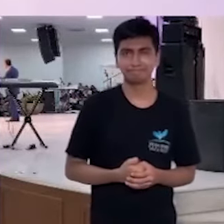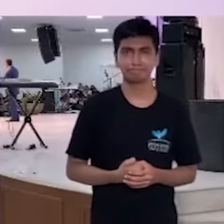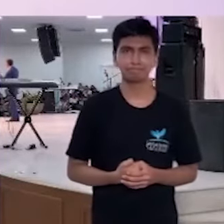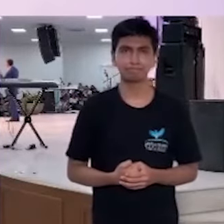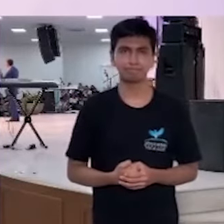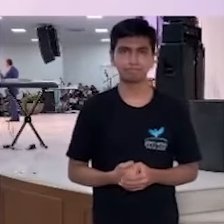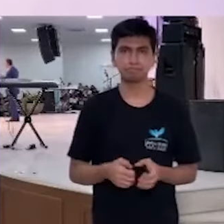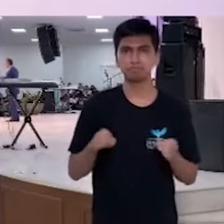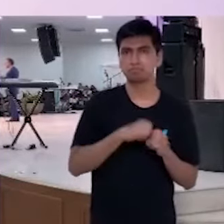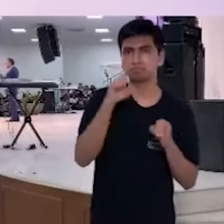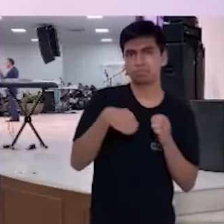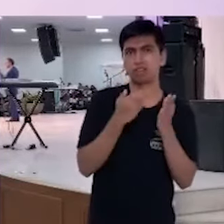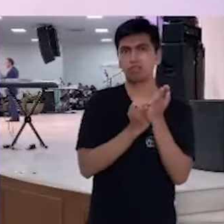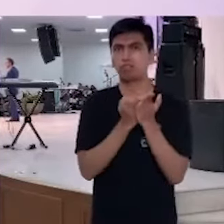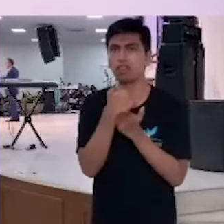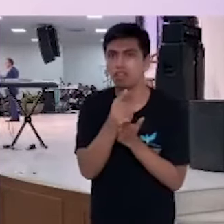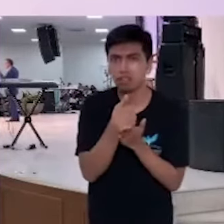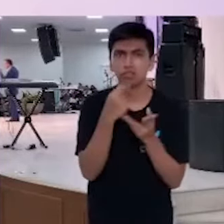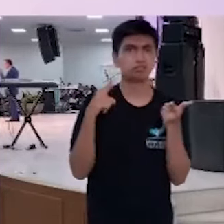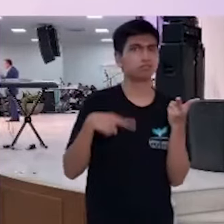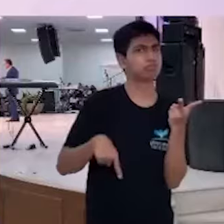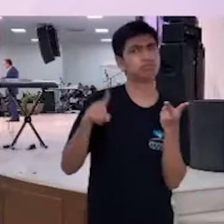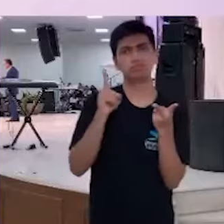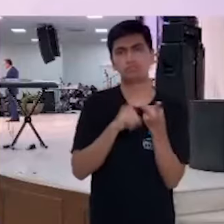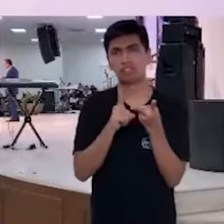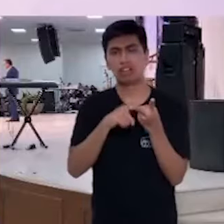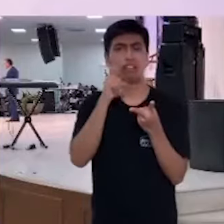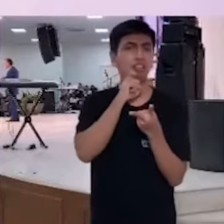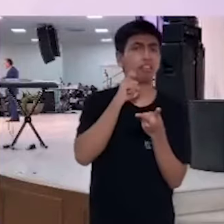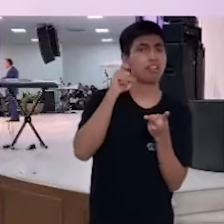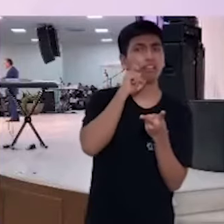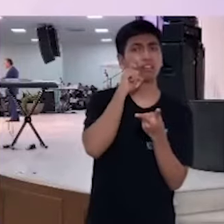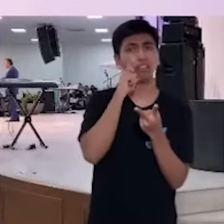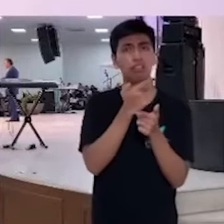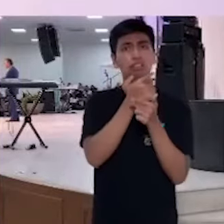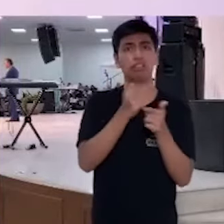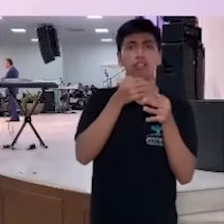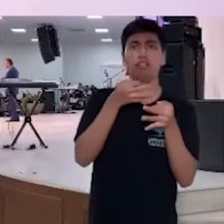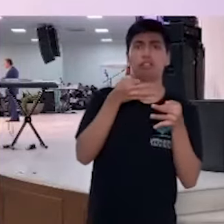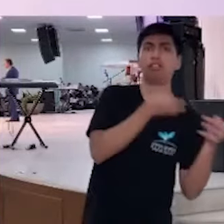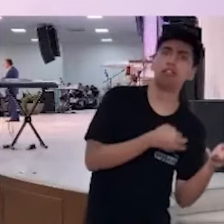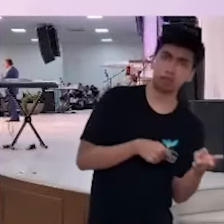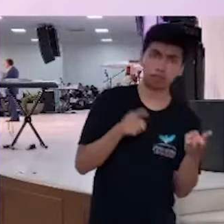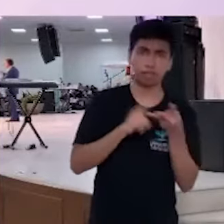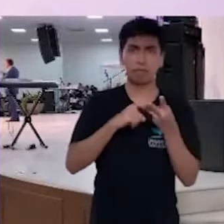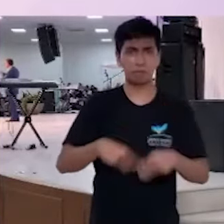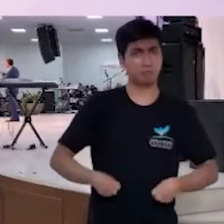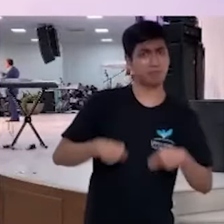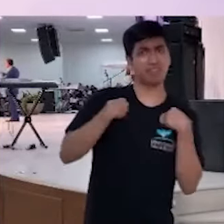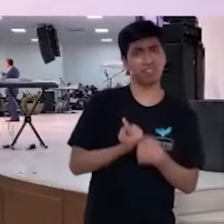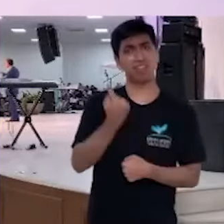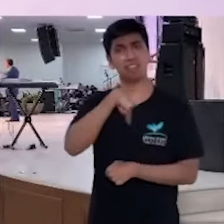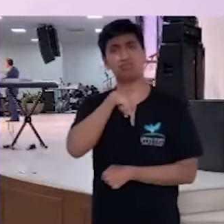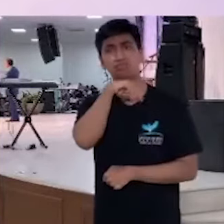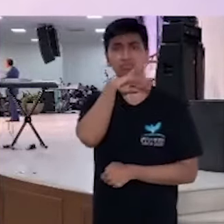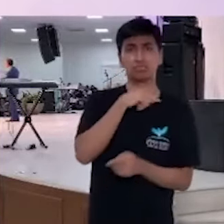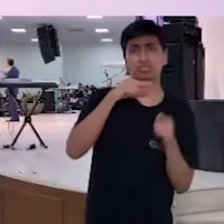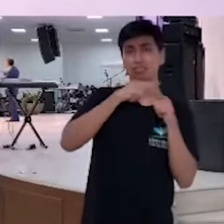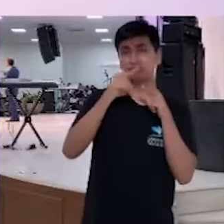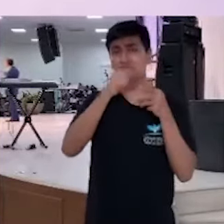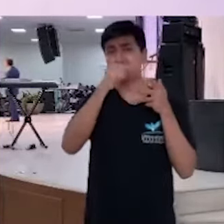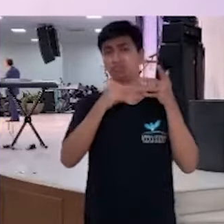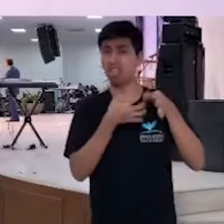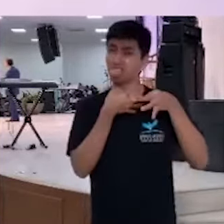el pecado de la fornicación, el pecado de la inmoralidad sexual. Porque al no estar bajo cobertura, entonces